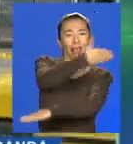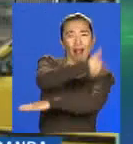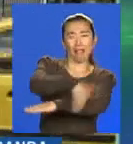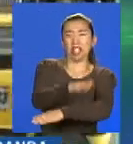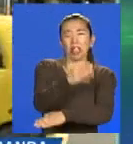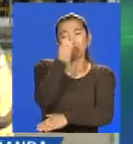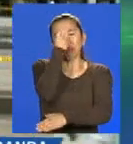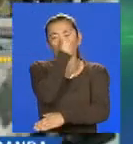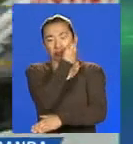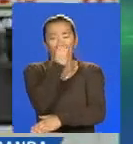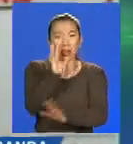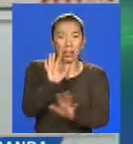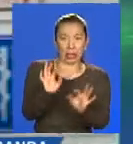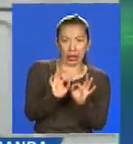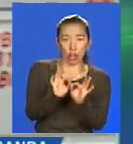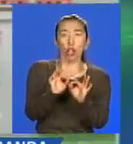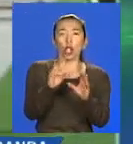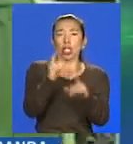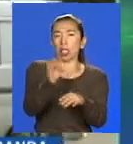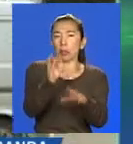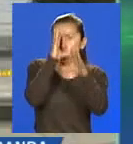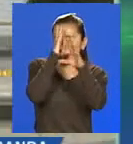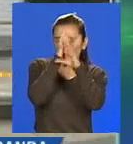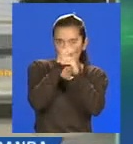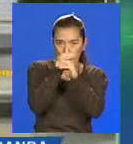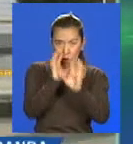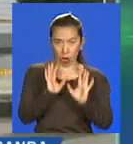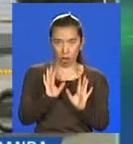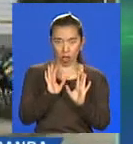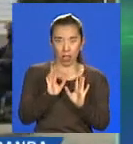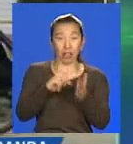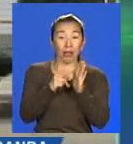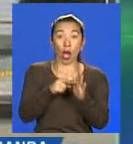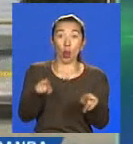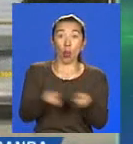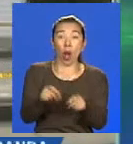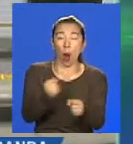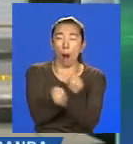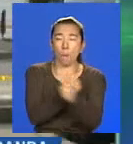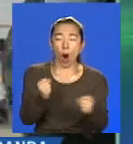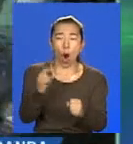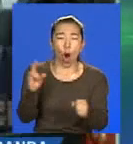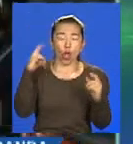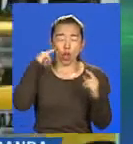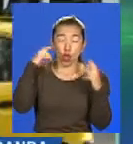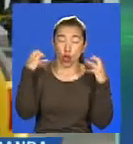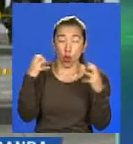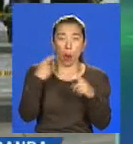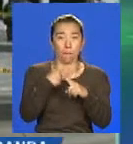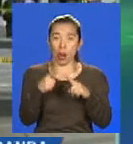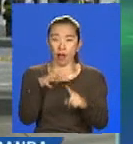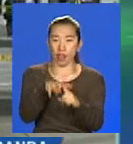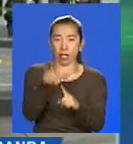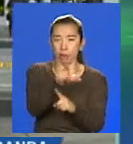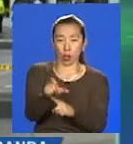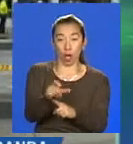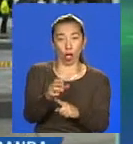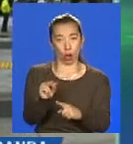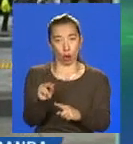sin transeúntes y en horas nocturnas, donde básicamente buscan producir mucho ruido, pero no afectar a los ciudadanos. En este